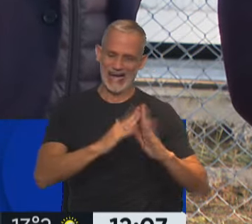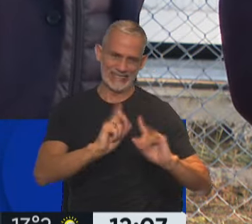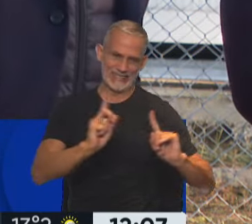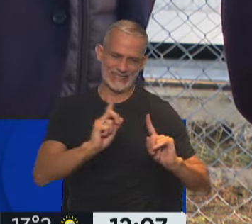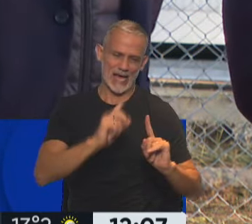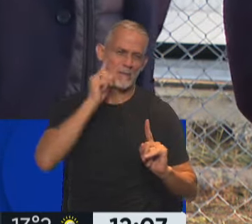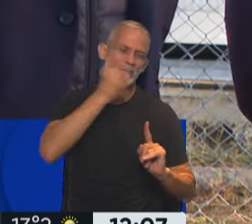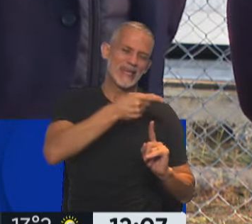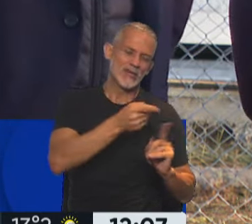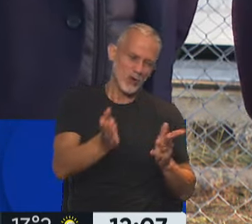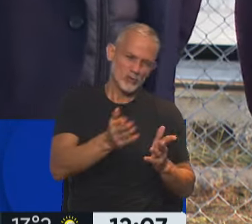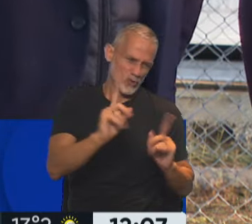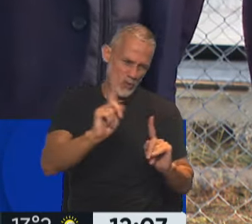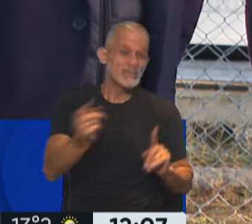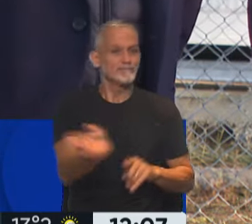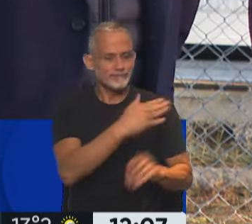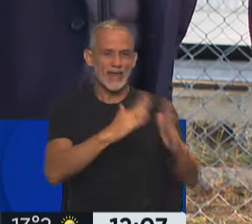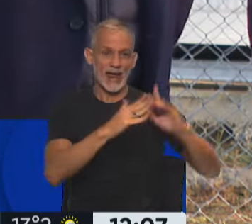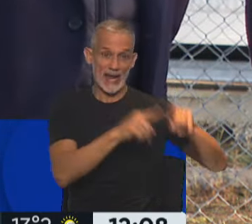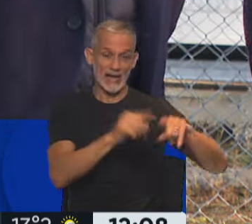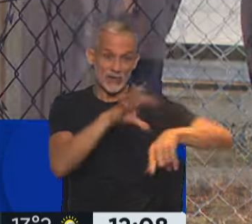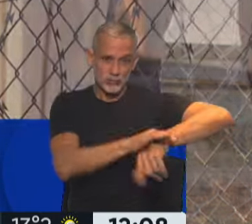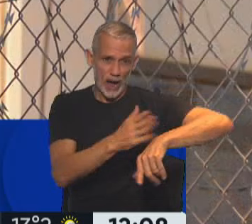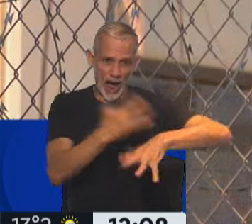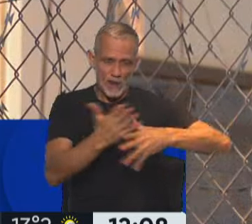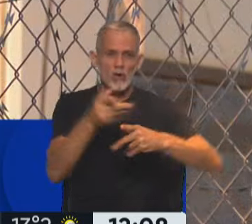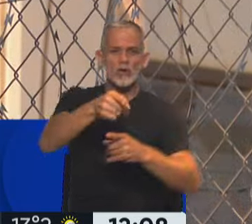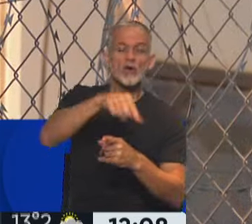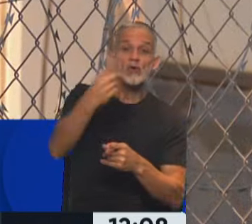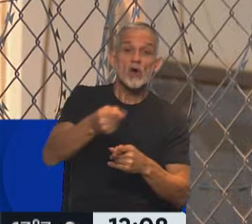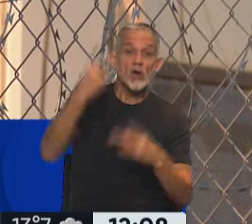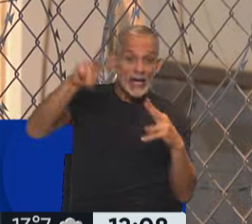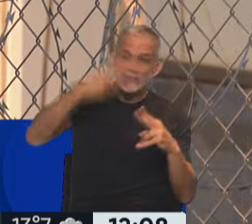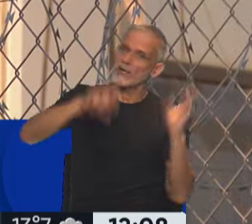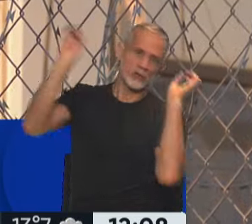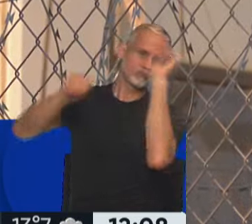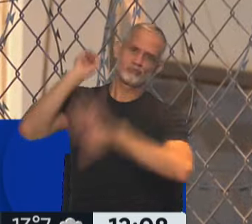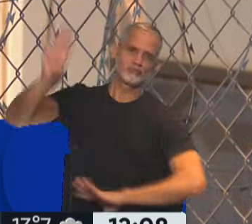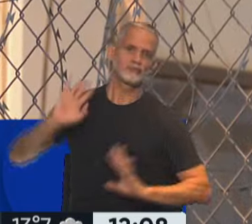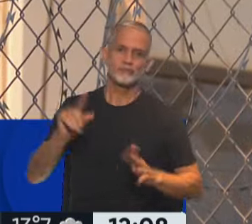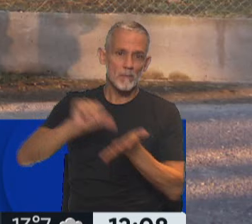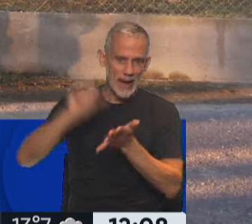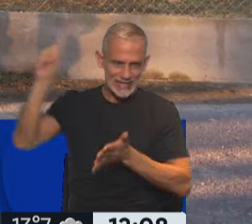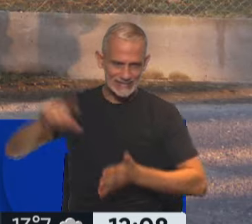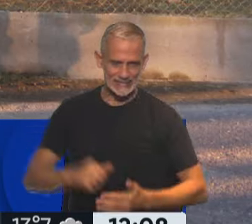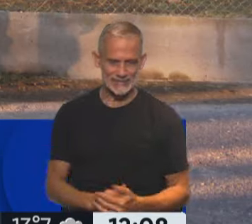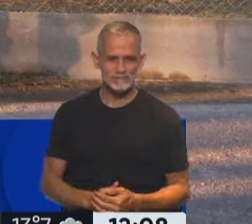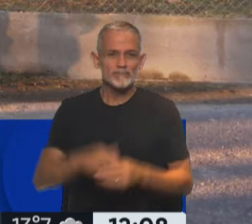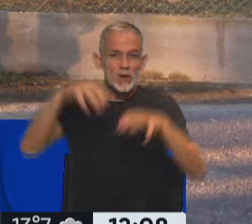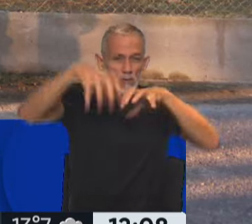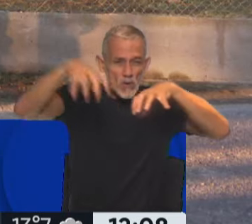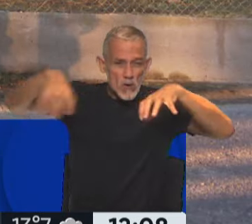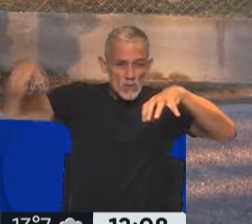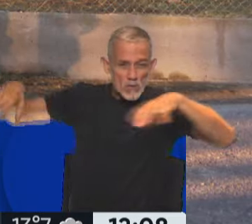peligrosos y además la extradición de delincuentes extranjeros. De este modo, la totalidad de los módulos